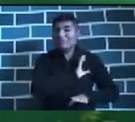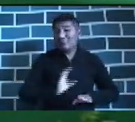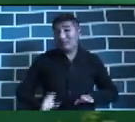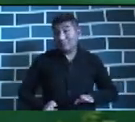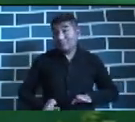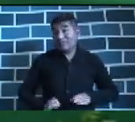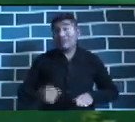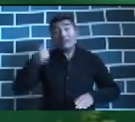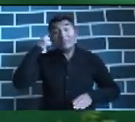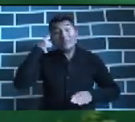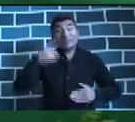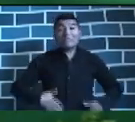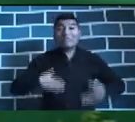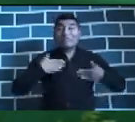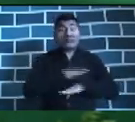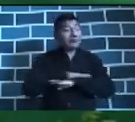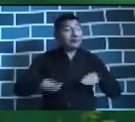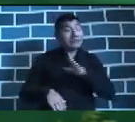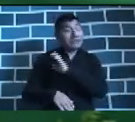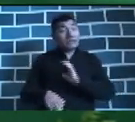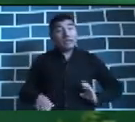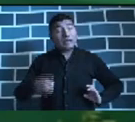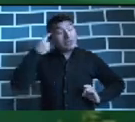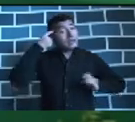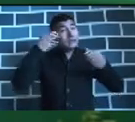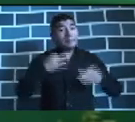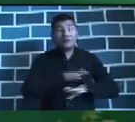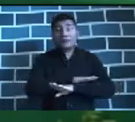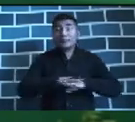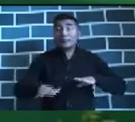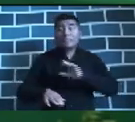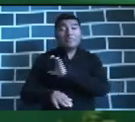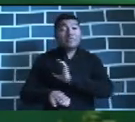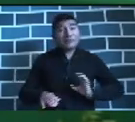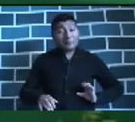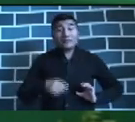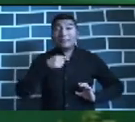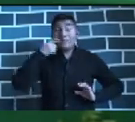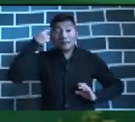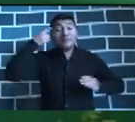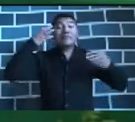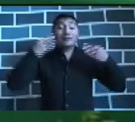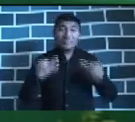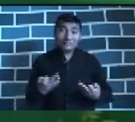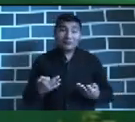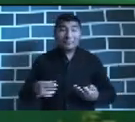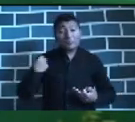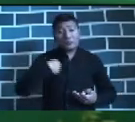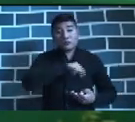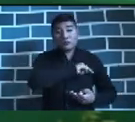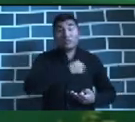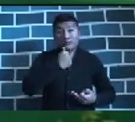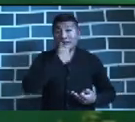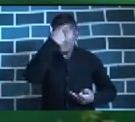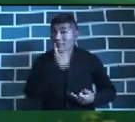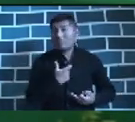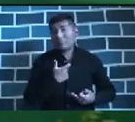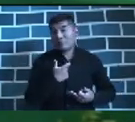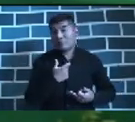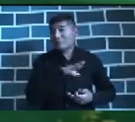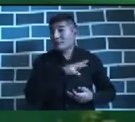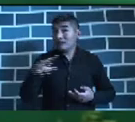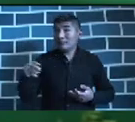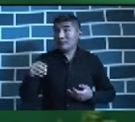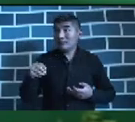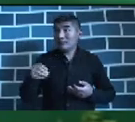a pensar la vida sin cristo y a decidir sin cristo a decidir de acuerdo a nosotros y nos